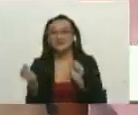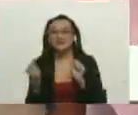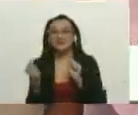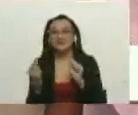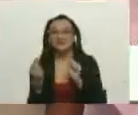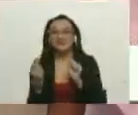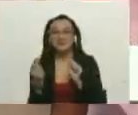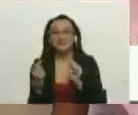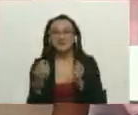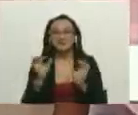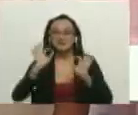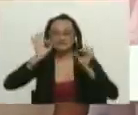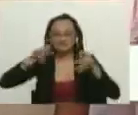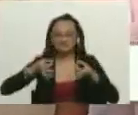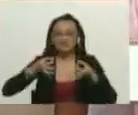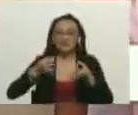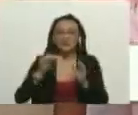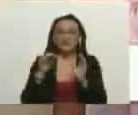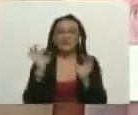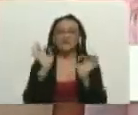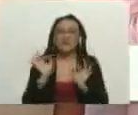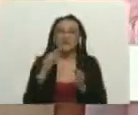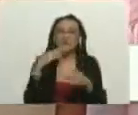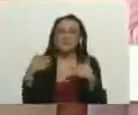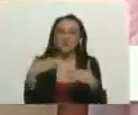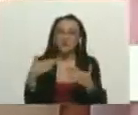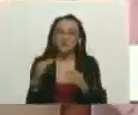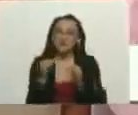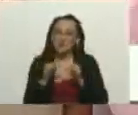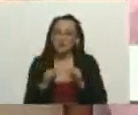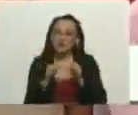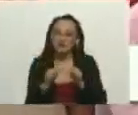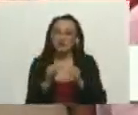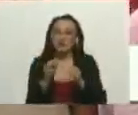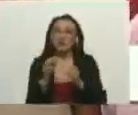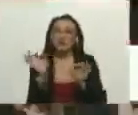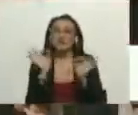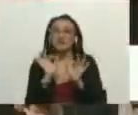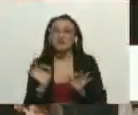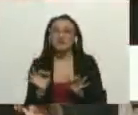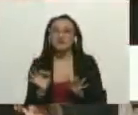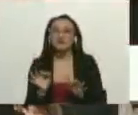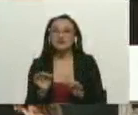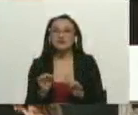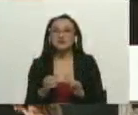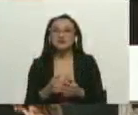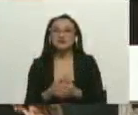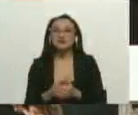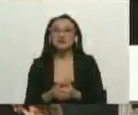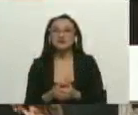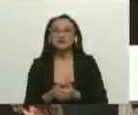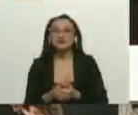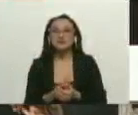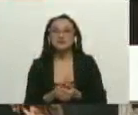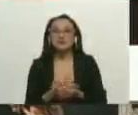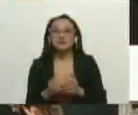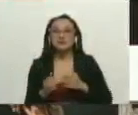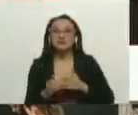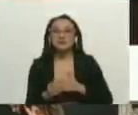y la autocrítica como esquema de mejoramiento continuo de nuestros métodos y actitudes.